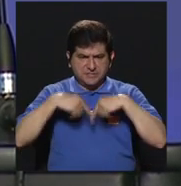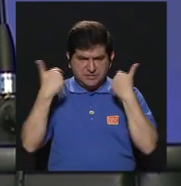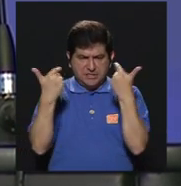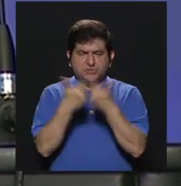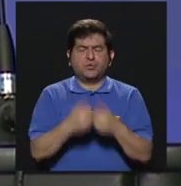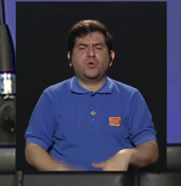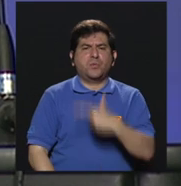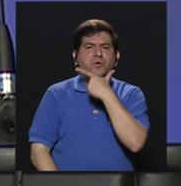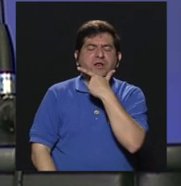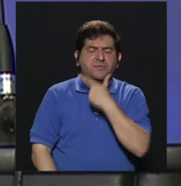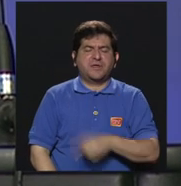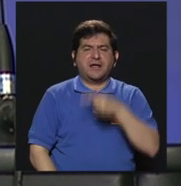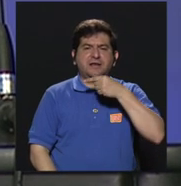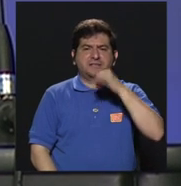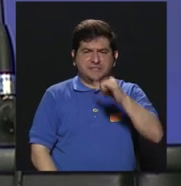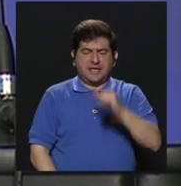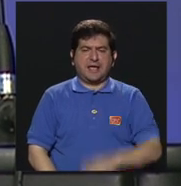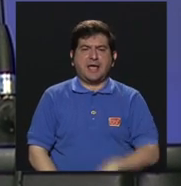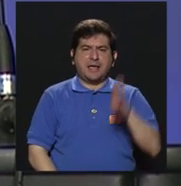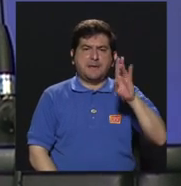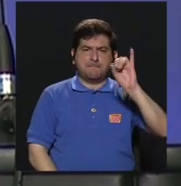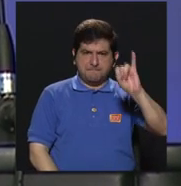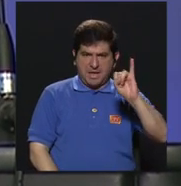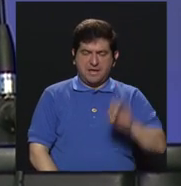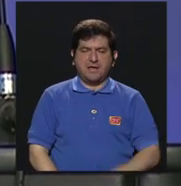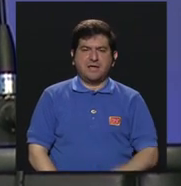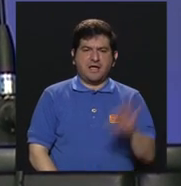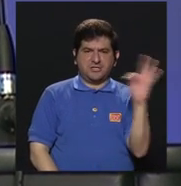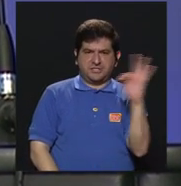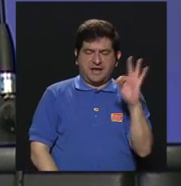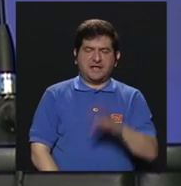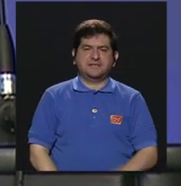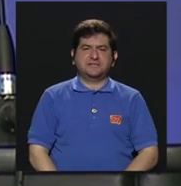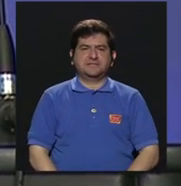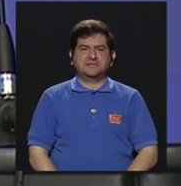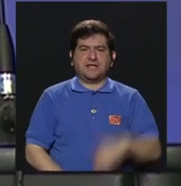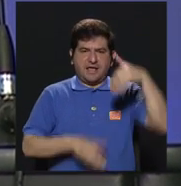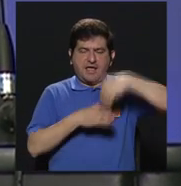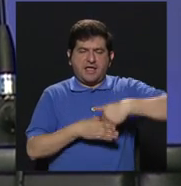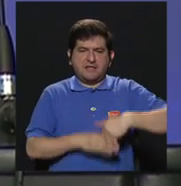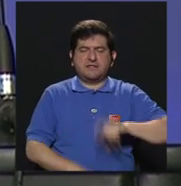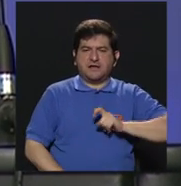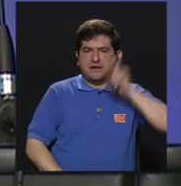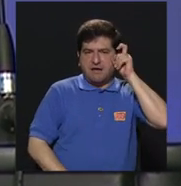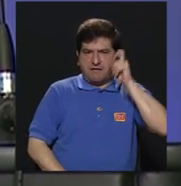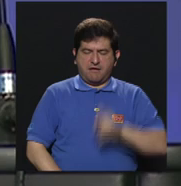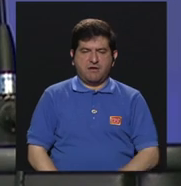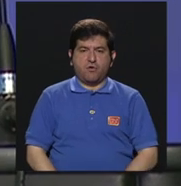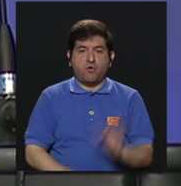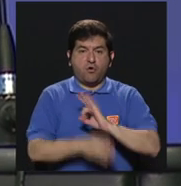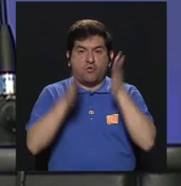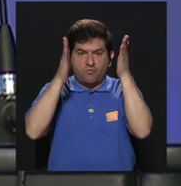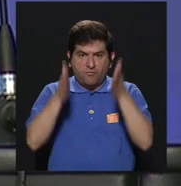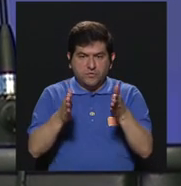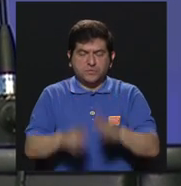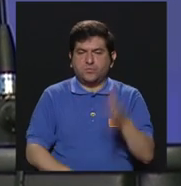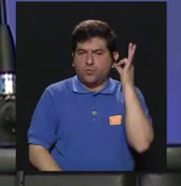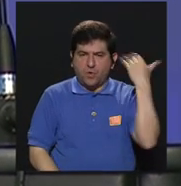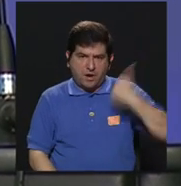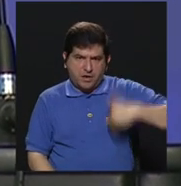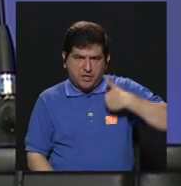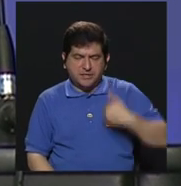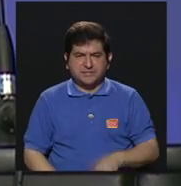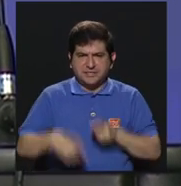de lesbianas, gays, bisexuales, transgénero e intersexuales, los funcionarios y funcionarias